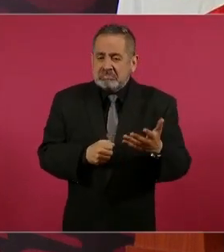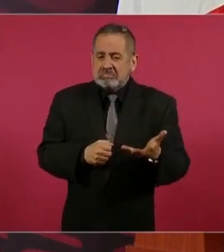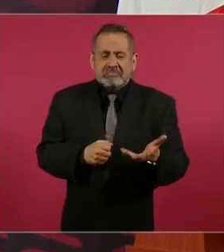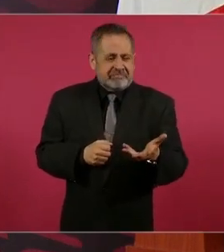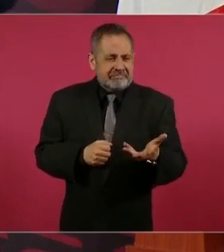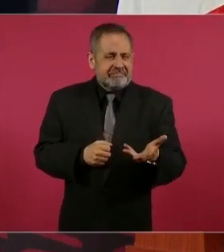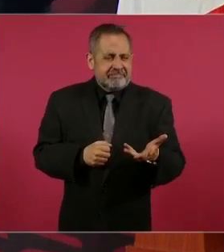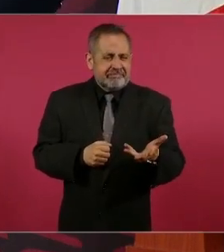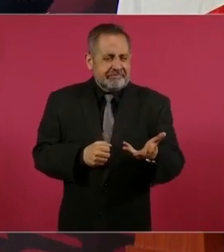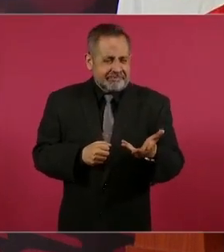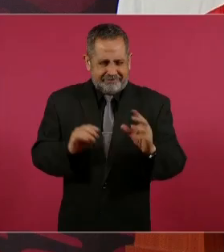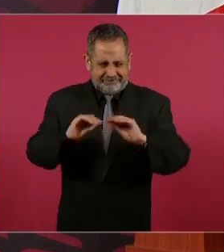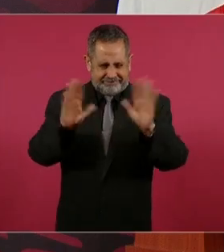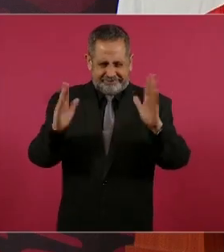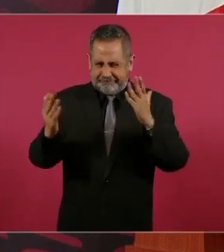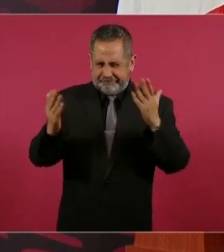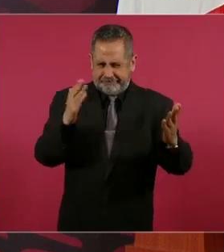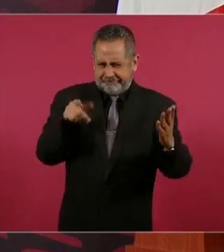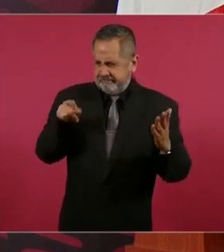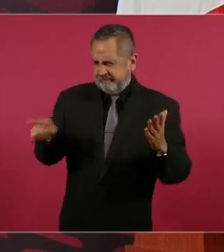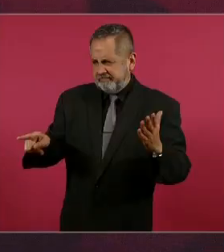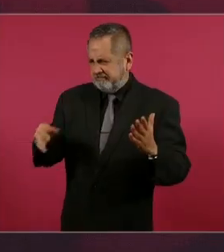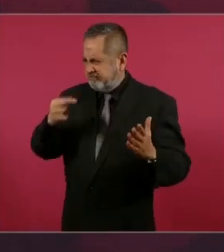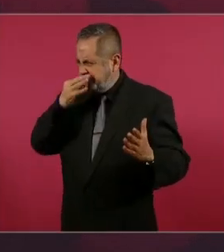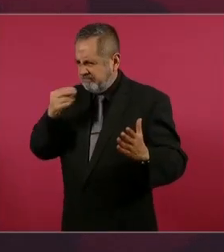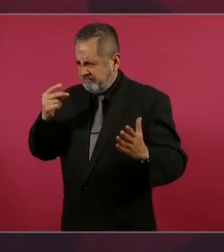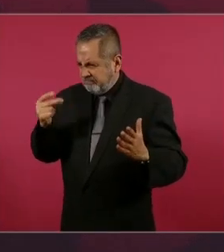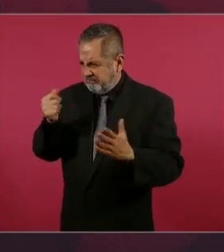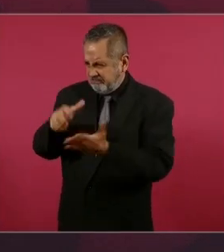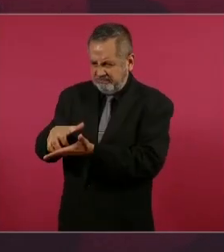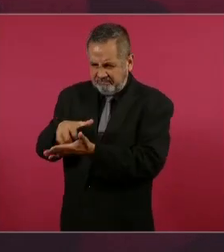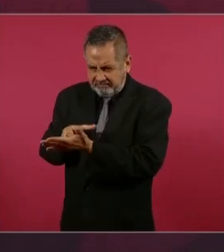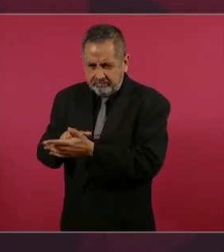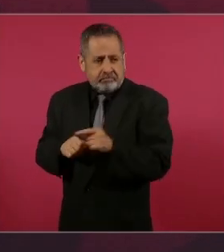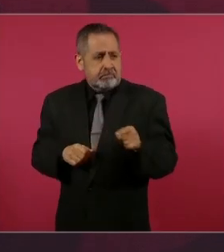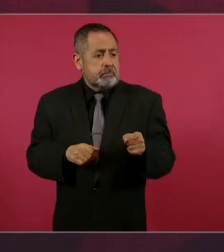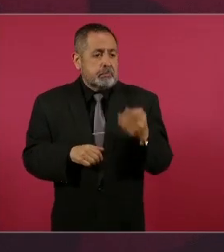tener una idea, si no